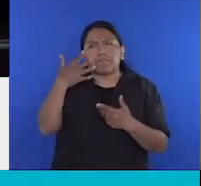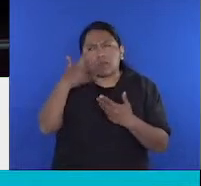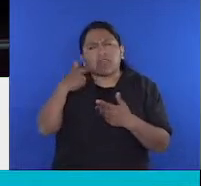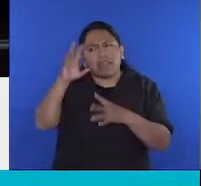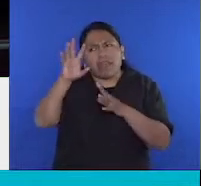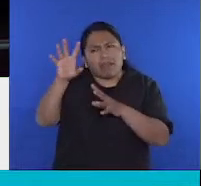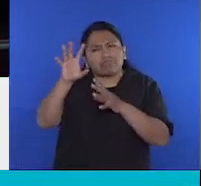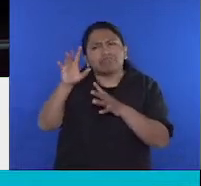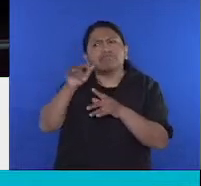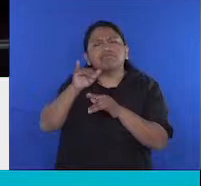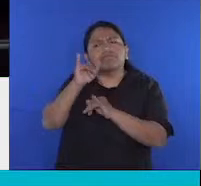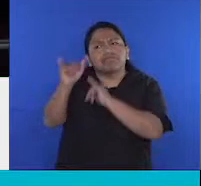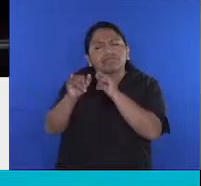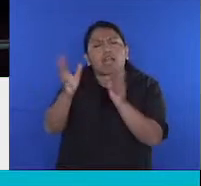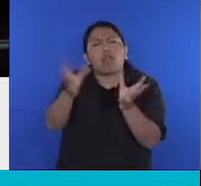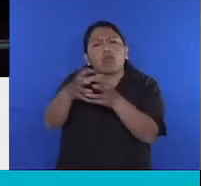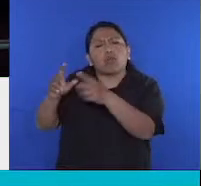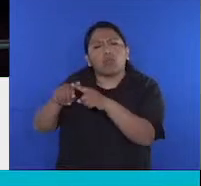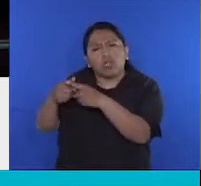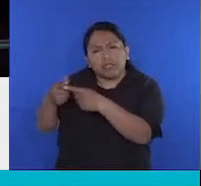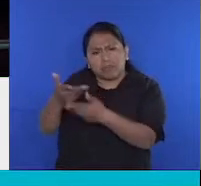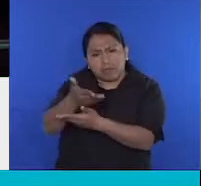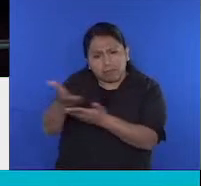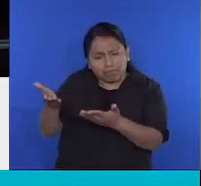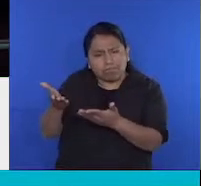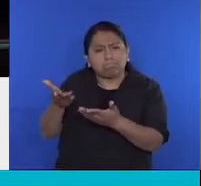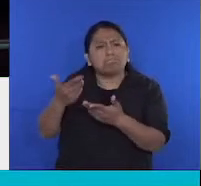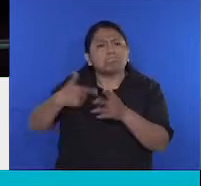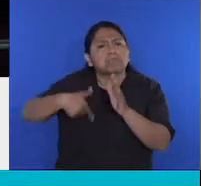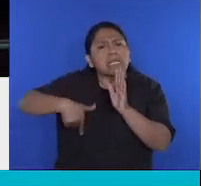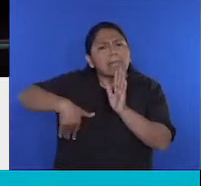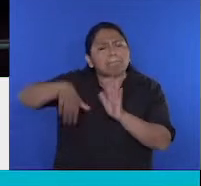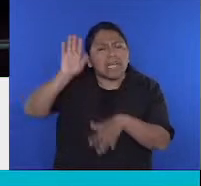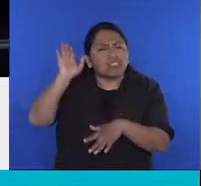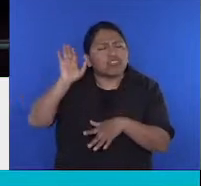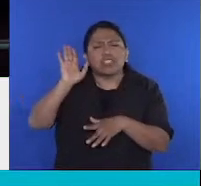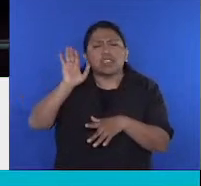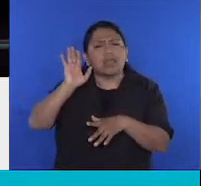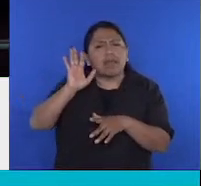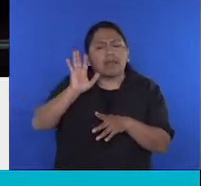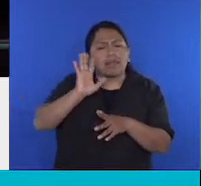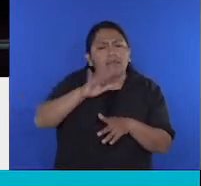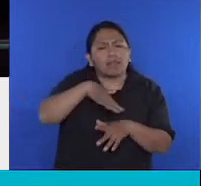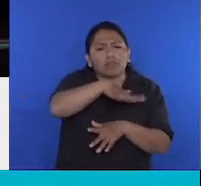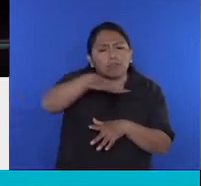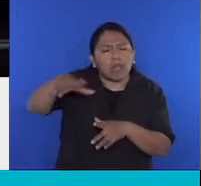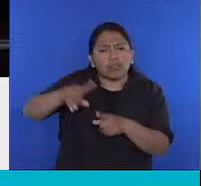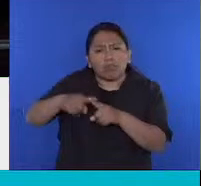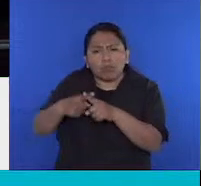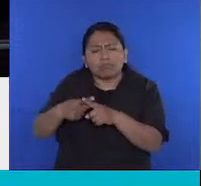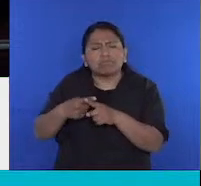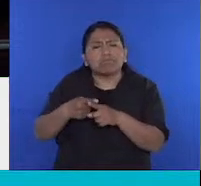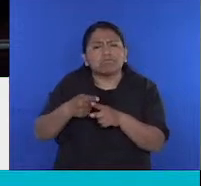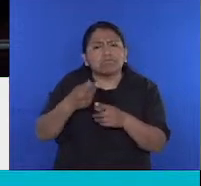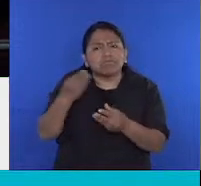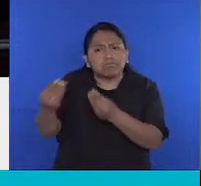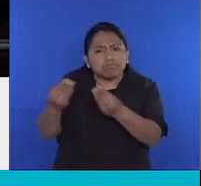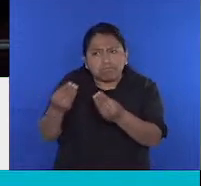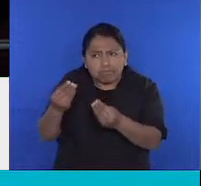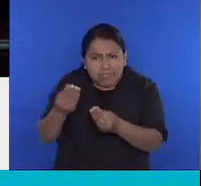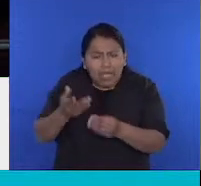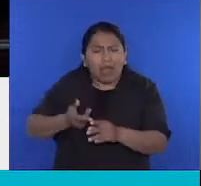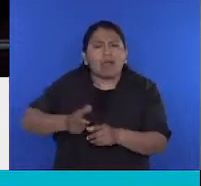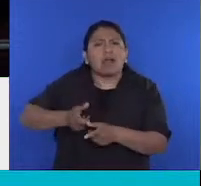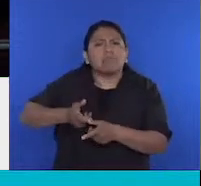que la mayoría de los espacios políticos que están aquí representados ya han tenido su oportunidad de gobernar. La Unión Cívica